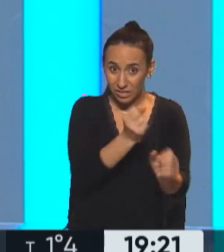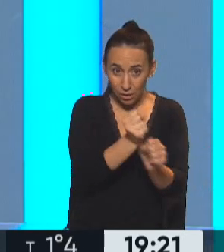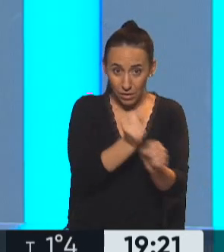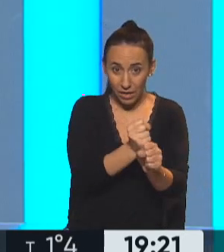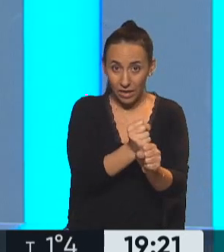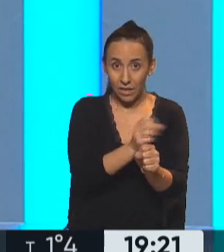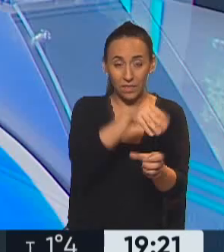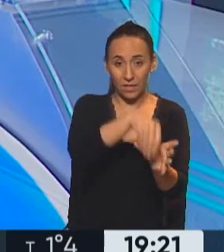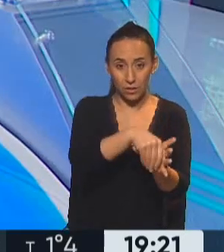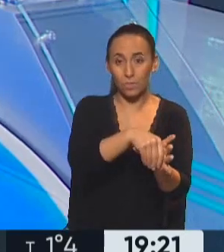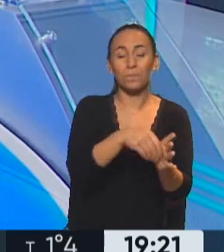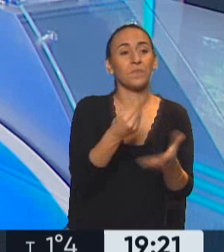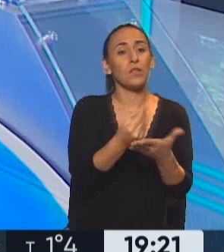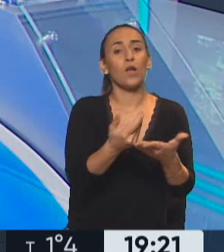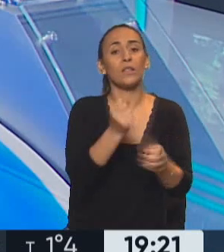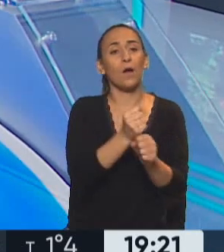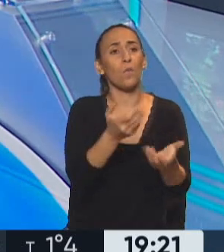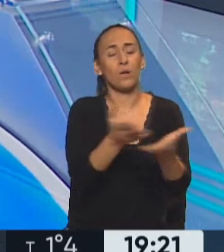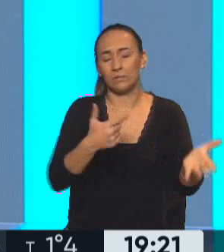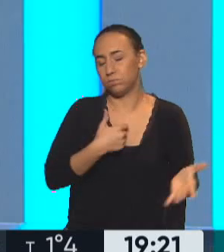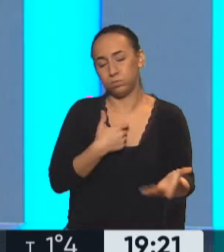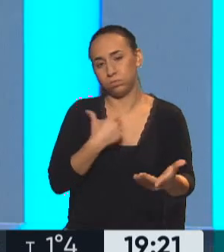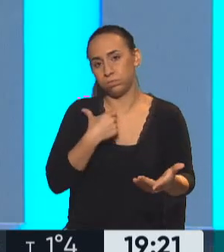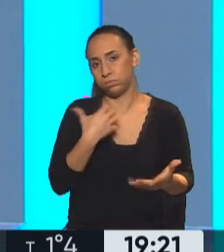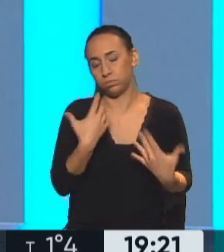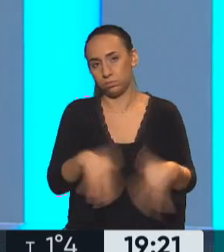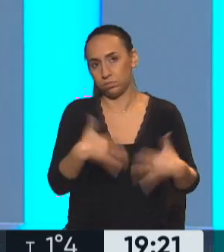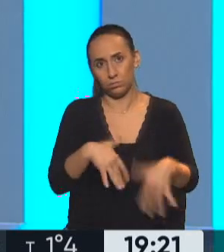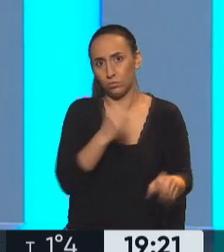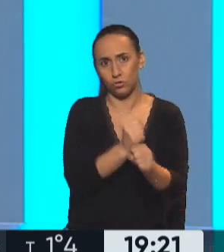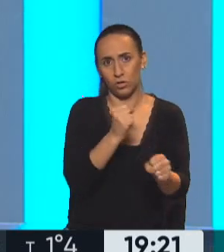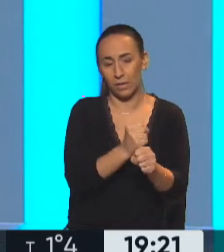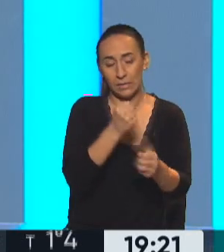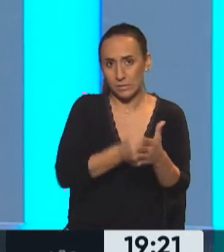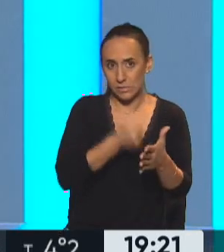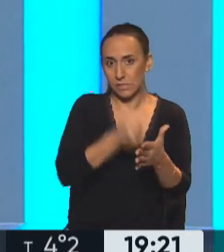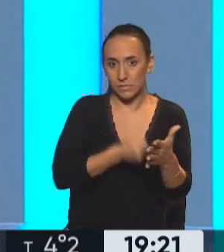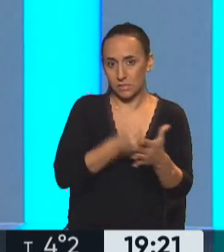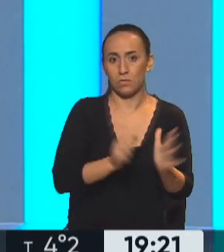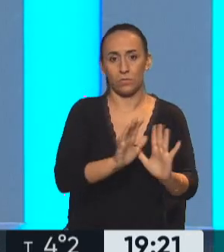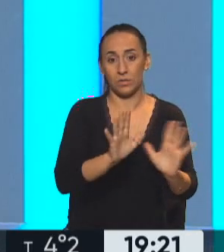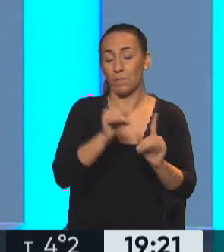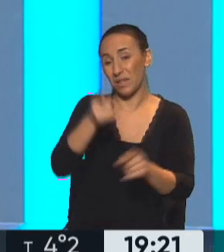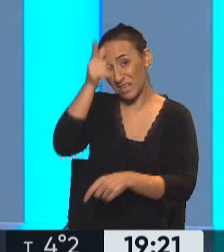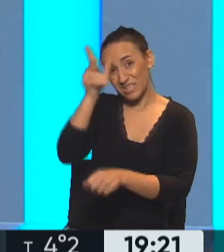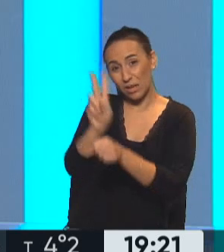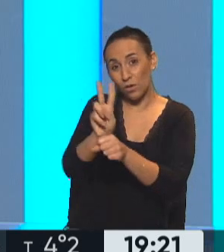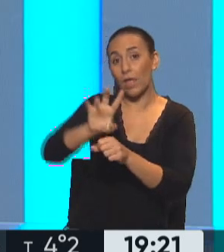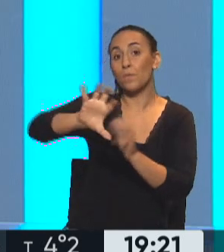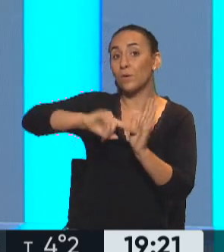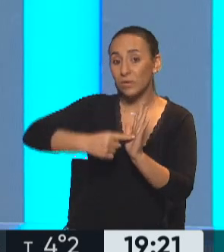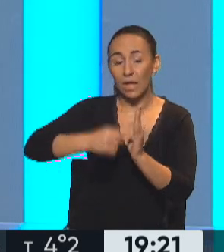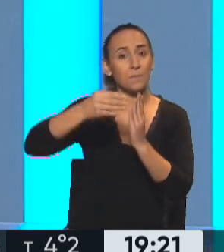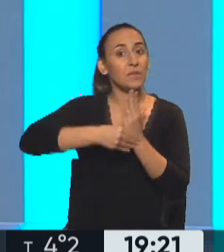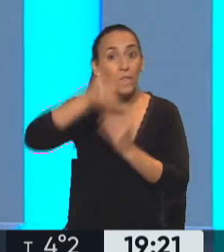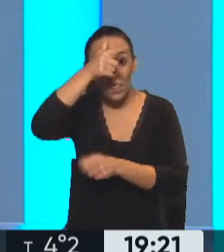intervención en funciones públicas. Fueron muy duras todas. La seguridad en la provincia de Buenos Aires, el Ministerio